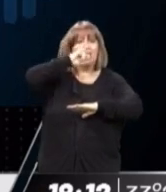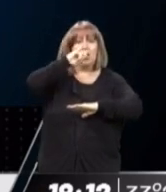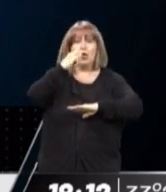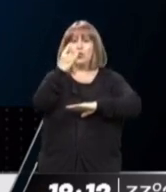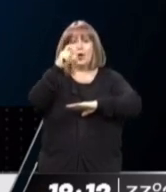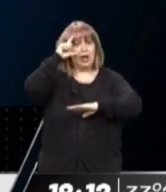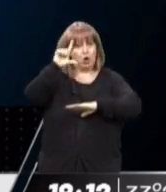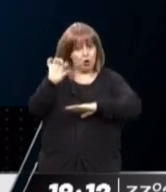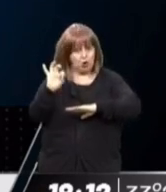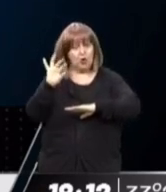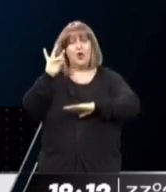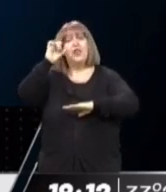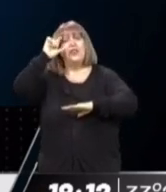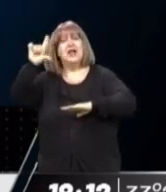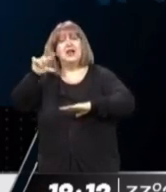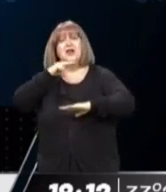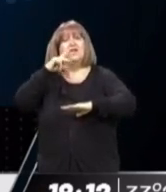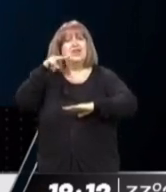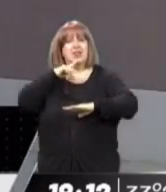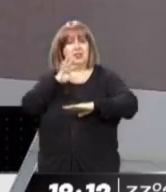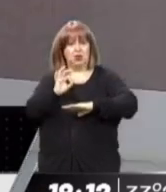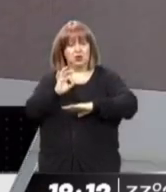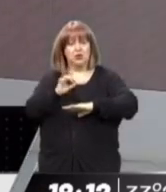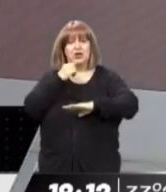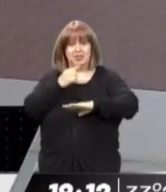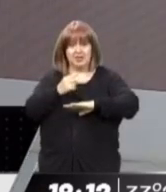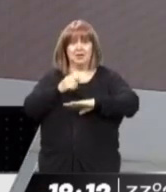pertenece piensa lo mismo. Bien.